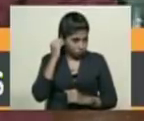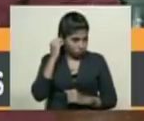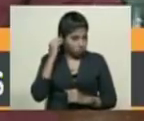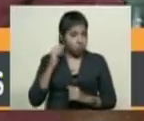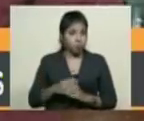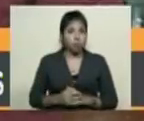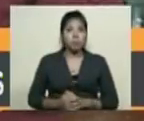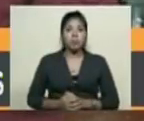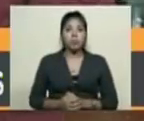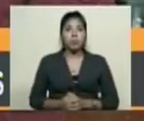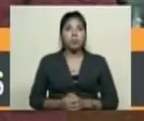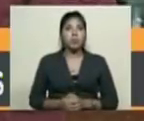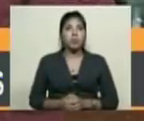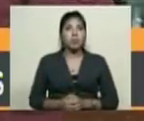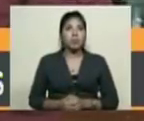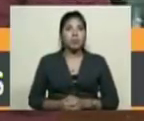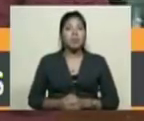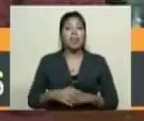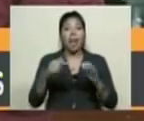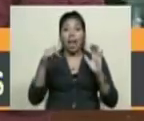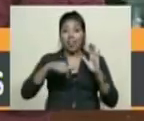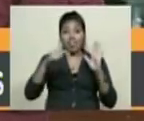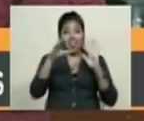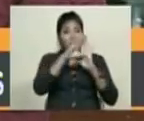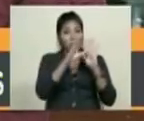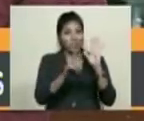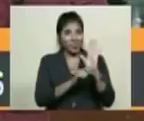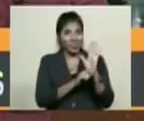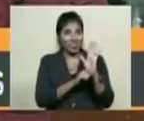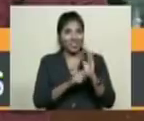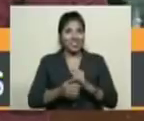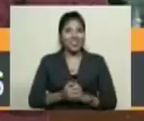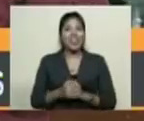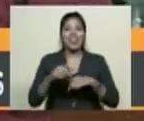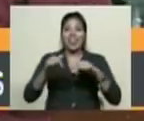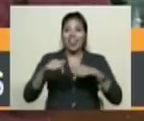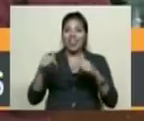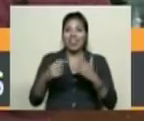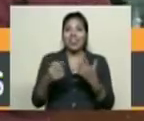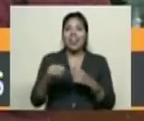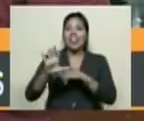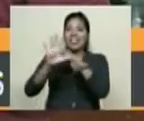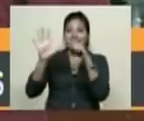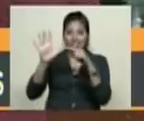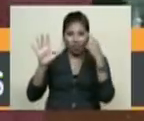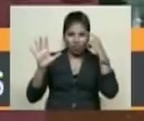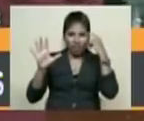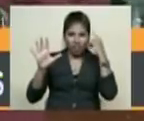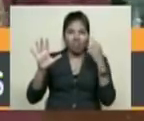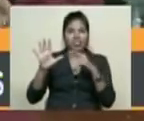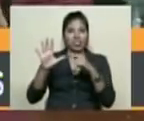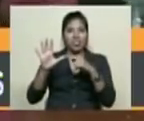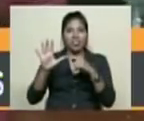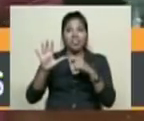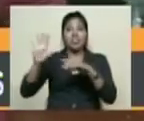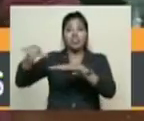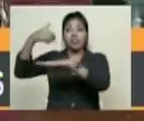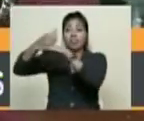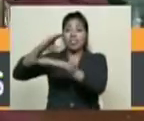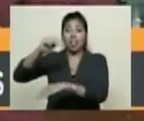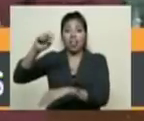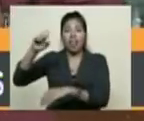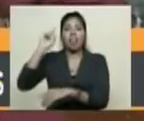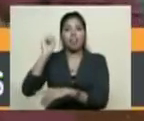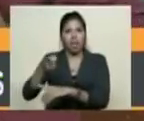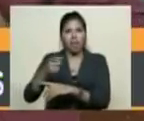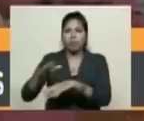¿verdad? La Constitución establece que el poder electoral, el quinto poder de la República, convoque las elecciones. Las